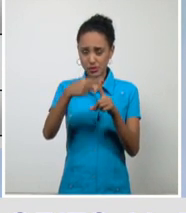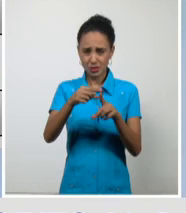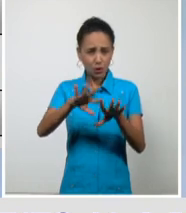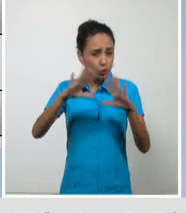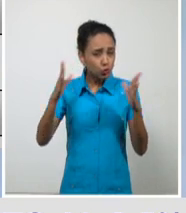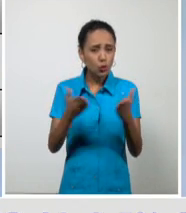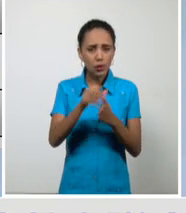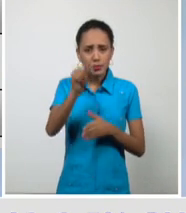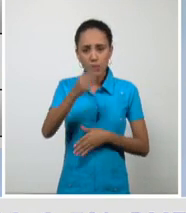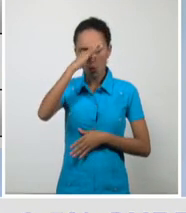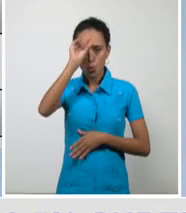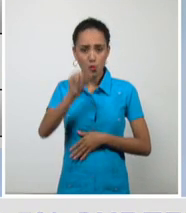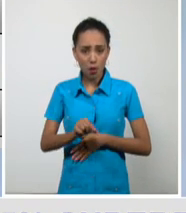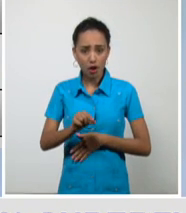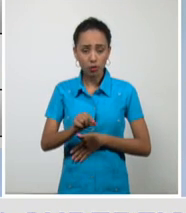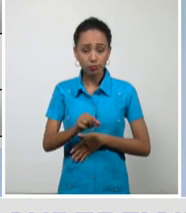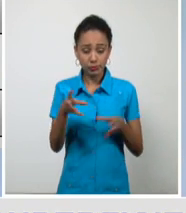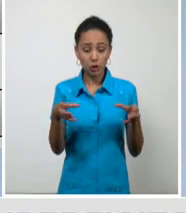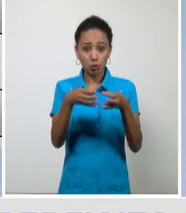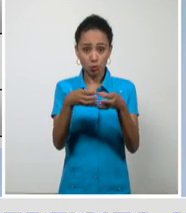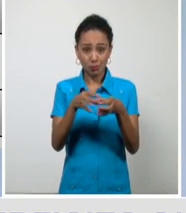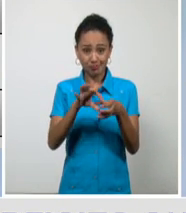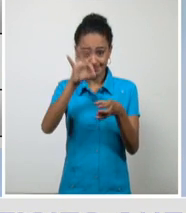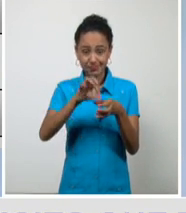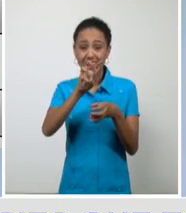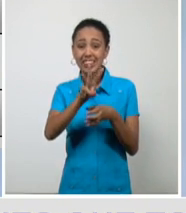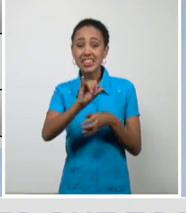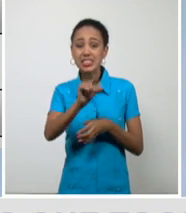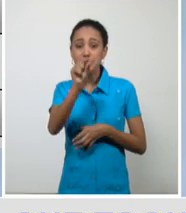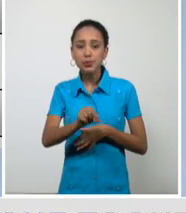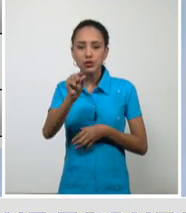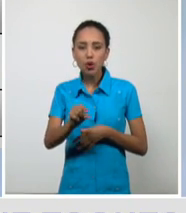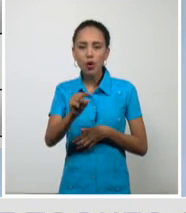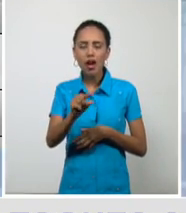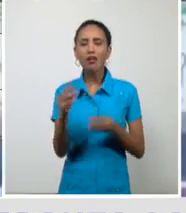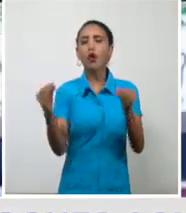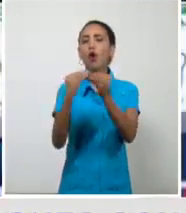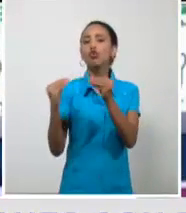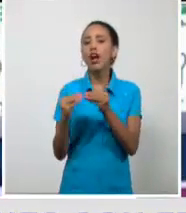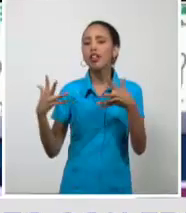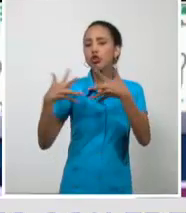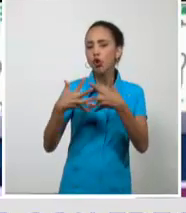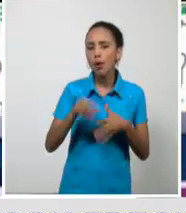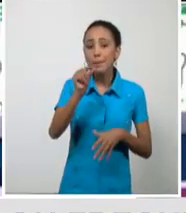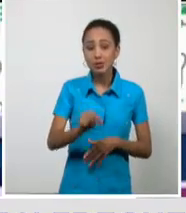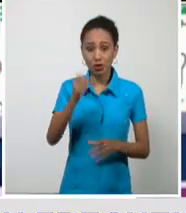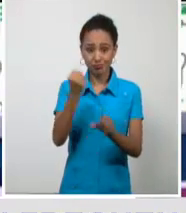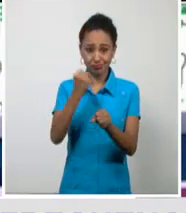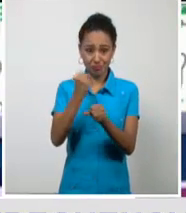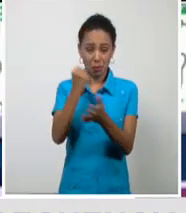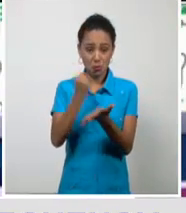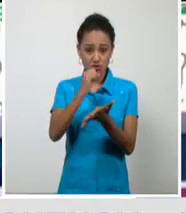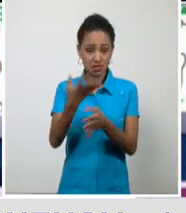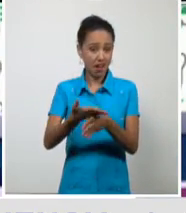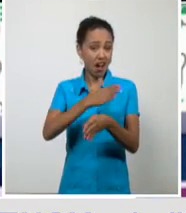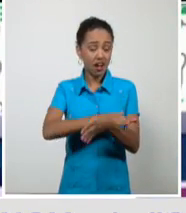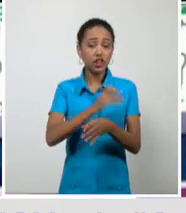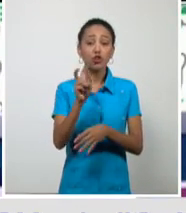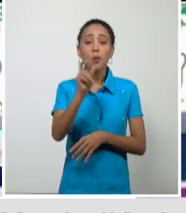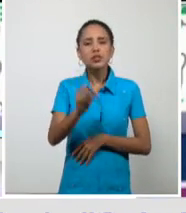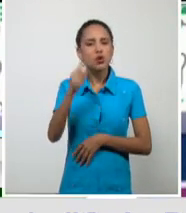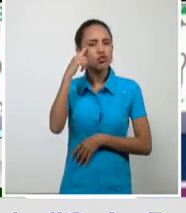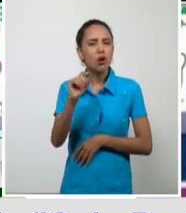cubanos. De ellos 36 fueron contactos de casos confirmados y en 2 no se precisa la